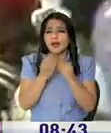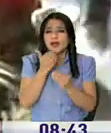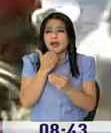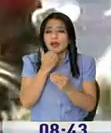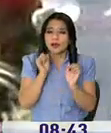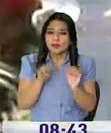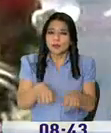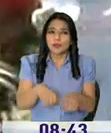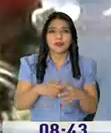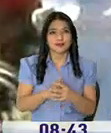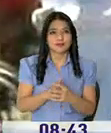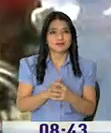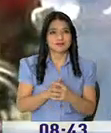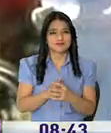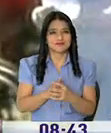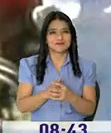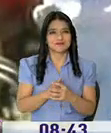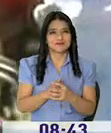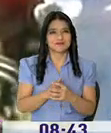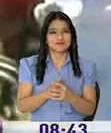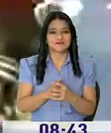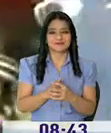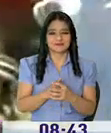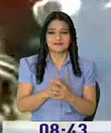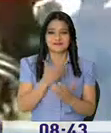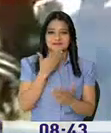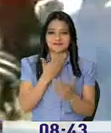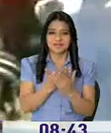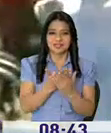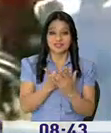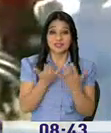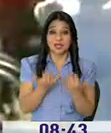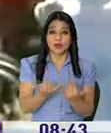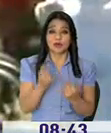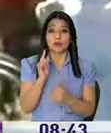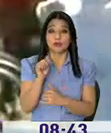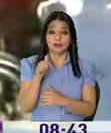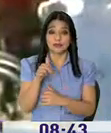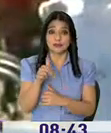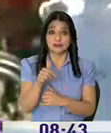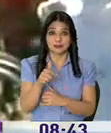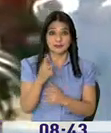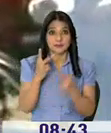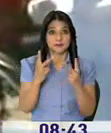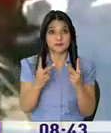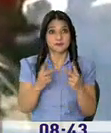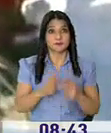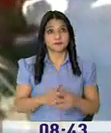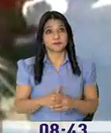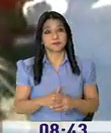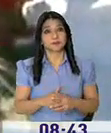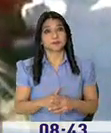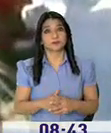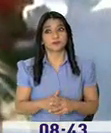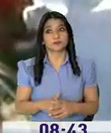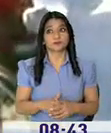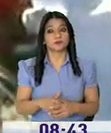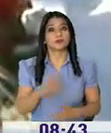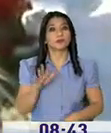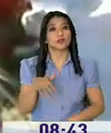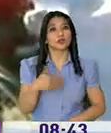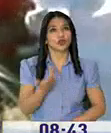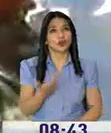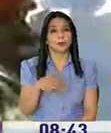y nos den, y muchas gracias. Gracias, mi señora. Vamos a caminar un poquito. Ustedes pueden ver cómo se está realizando esta